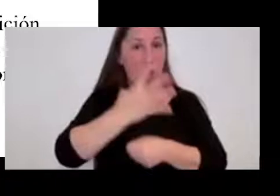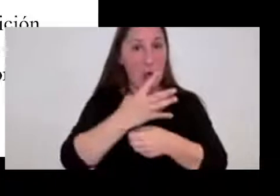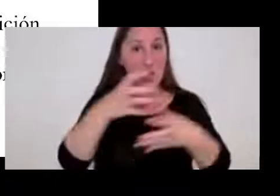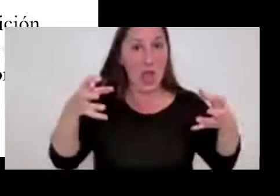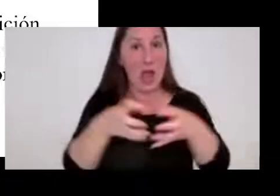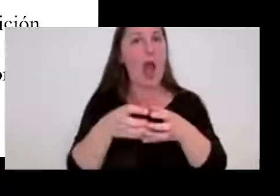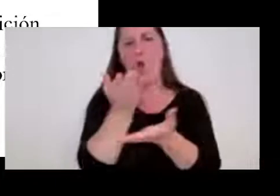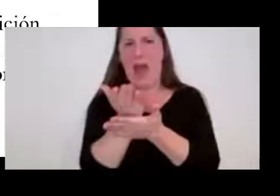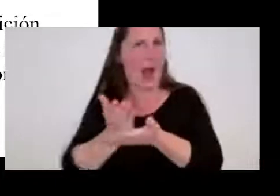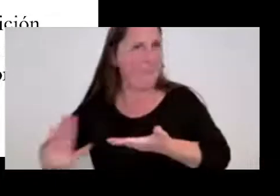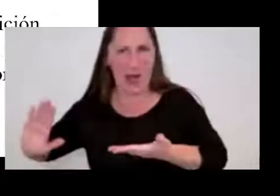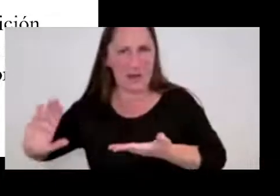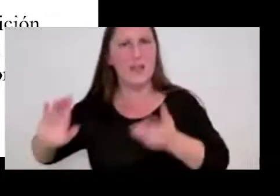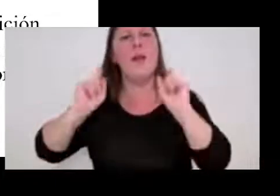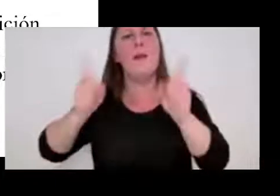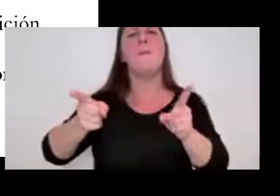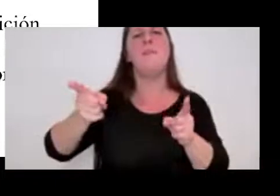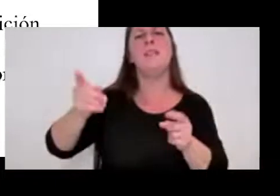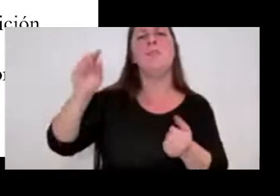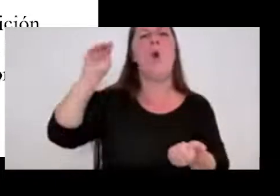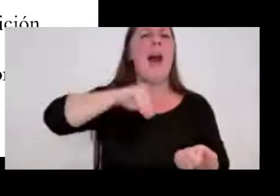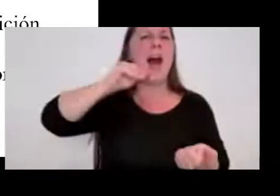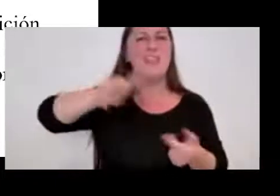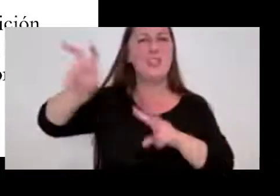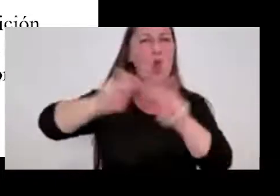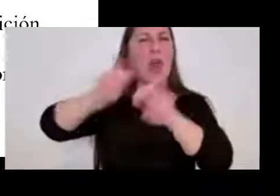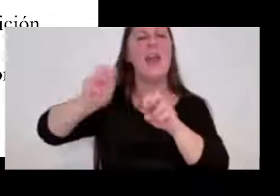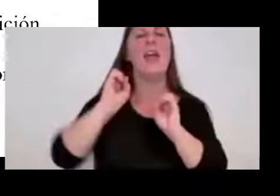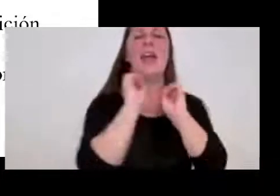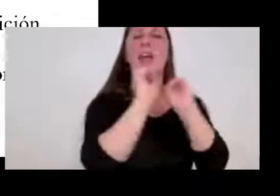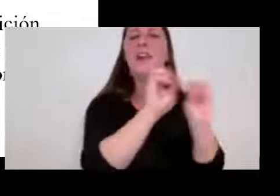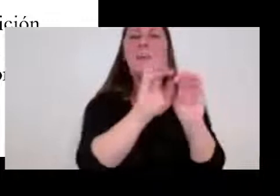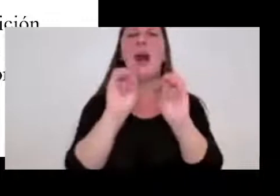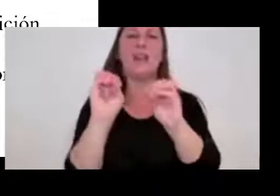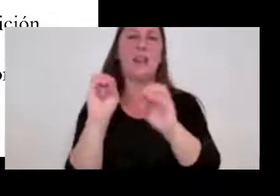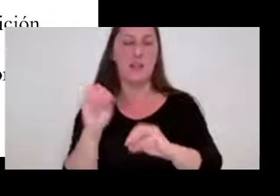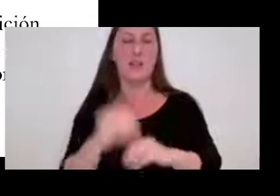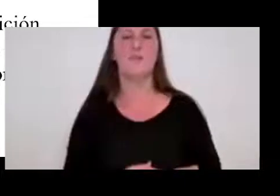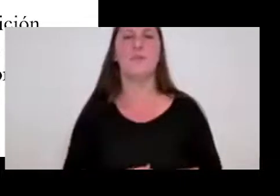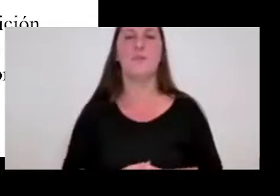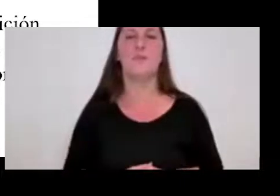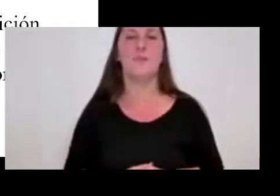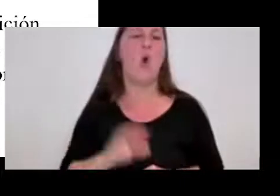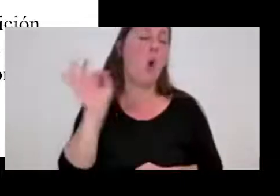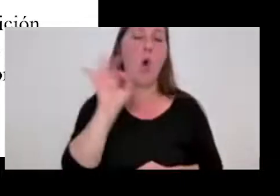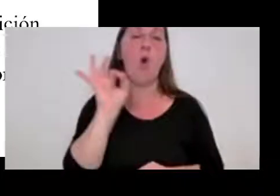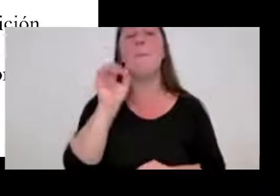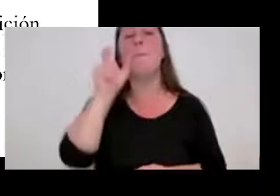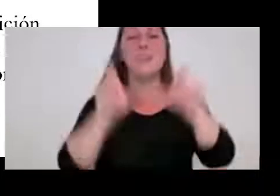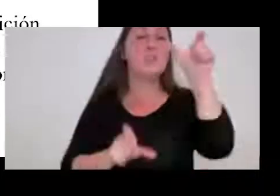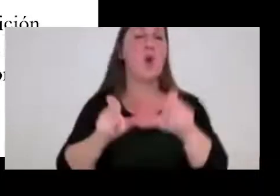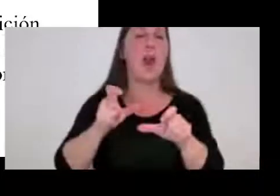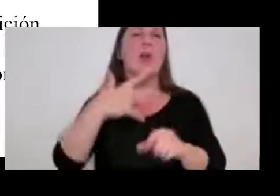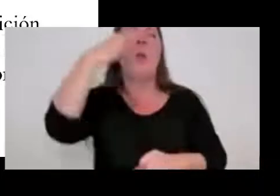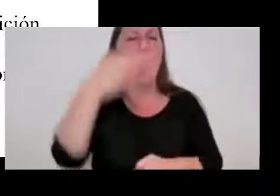Lo mismo que los adicionales que perciben los repartidores de efectivo o cualquier persona que cumpla alguna de estas